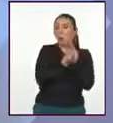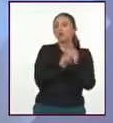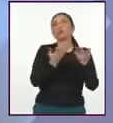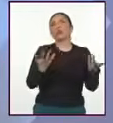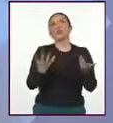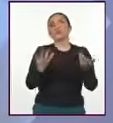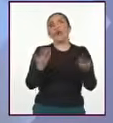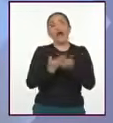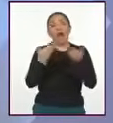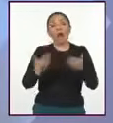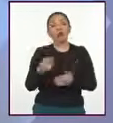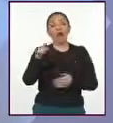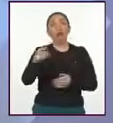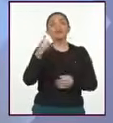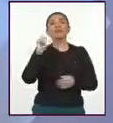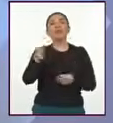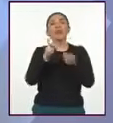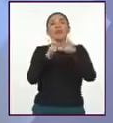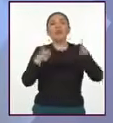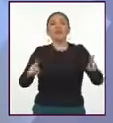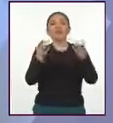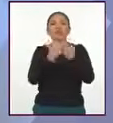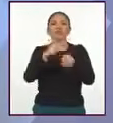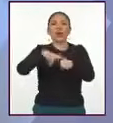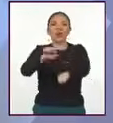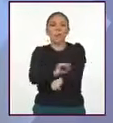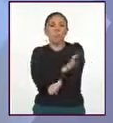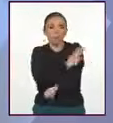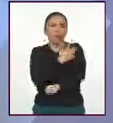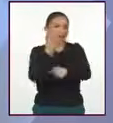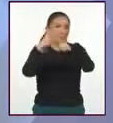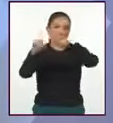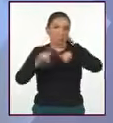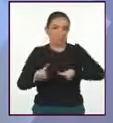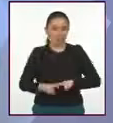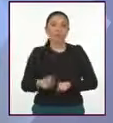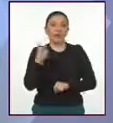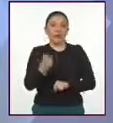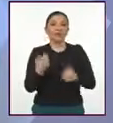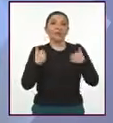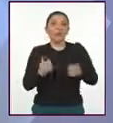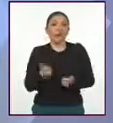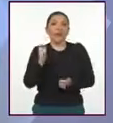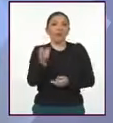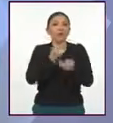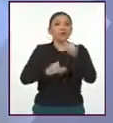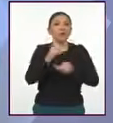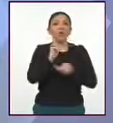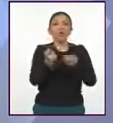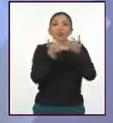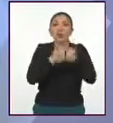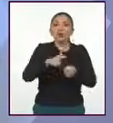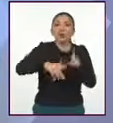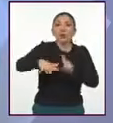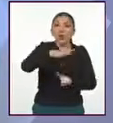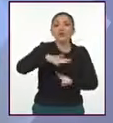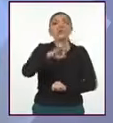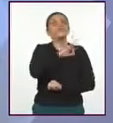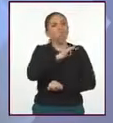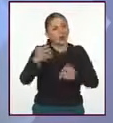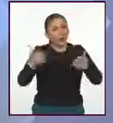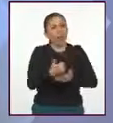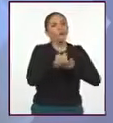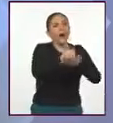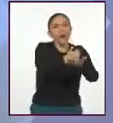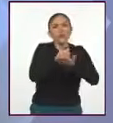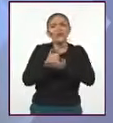una capacitación de desarrollo socioemocional, etcétera. Entonces, entender que somos una sociedad y que hay maneras siempre de ayudarnos unos